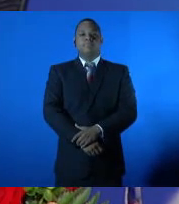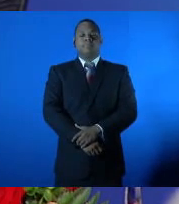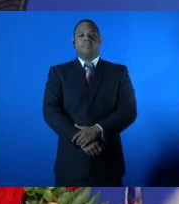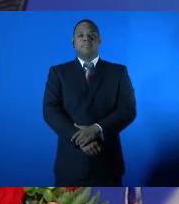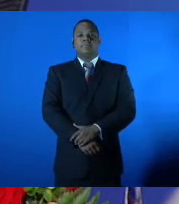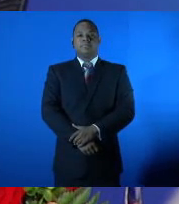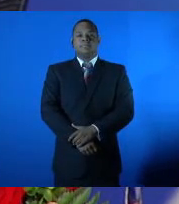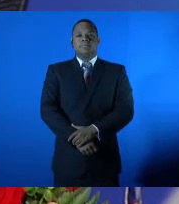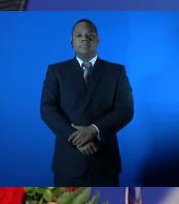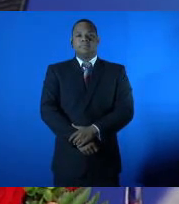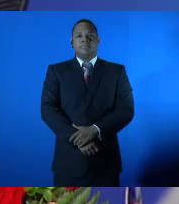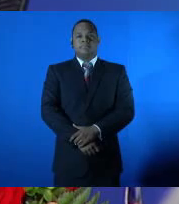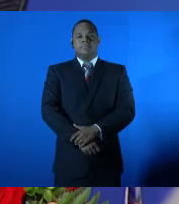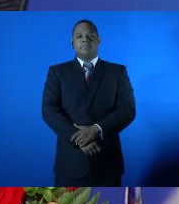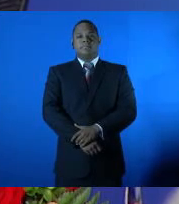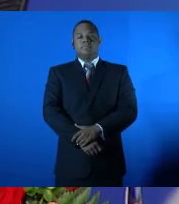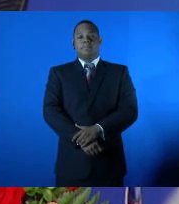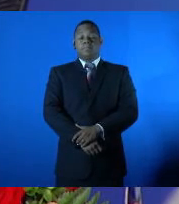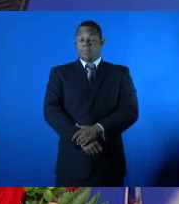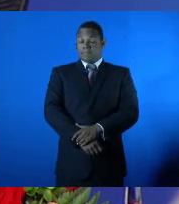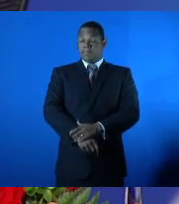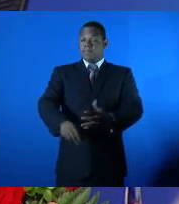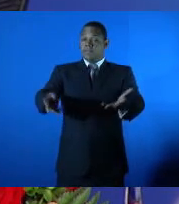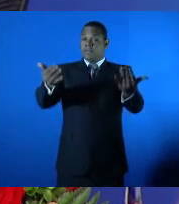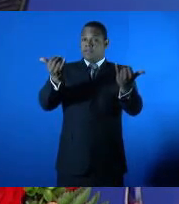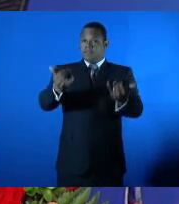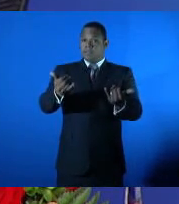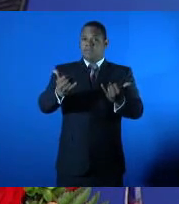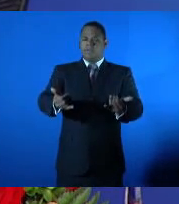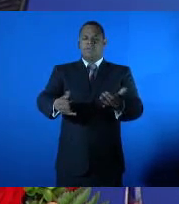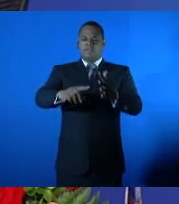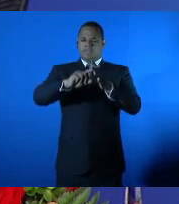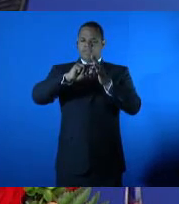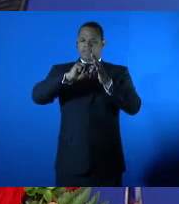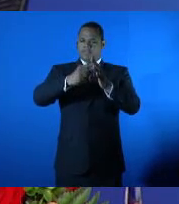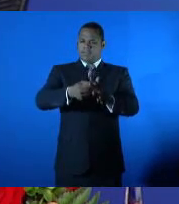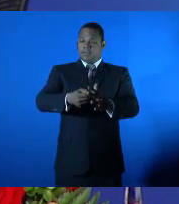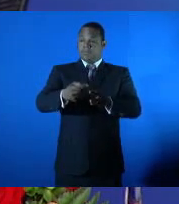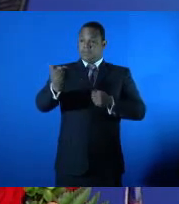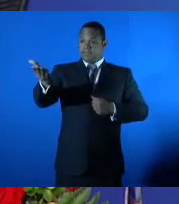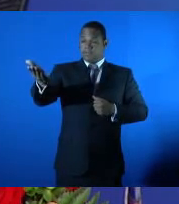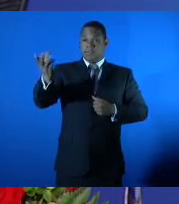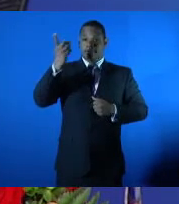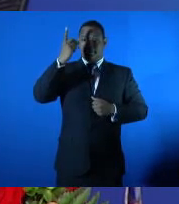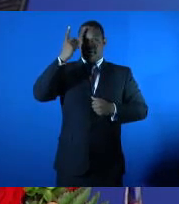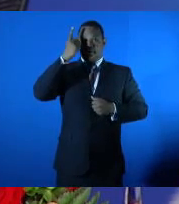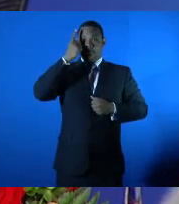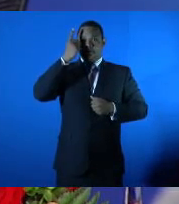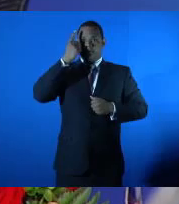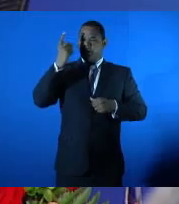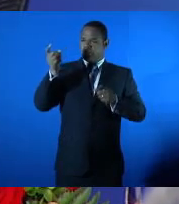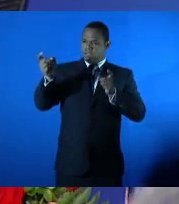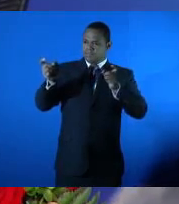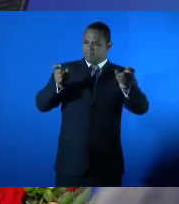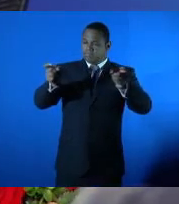Quisiera comenzar agradeciéndole al presidente Medina y su administración por